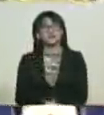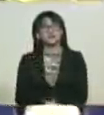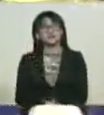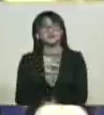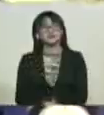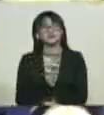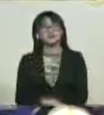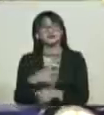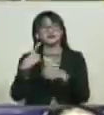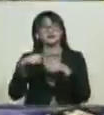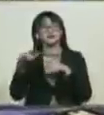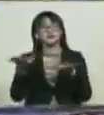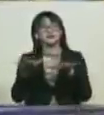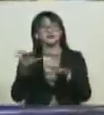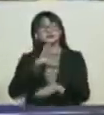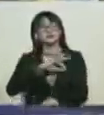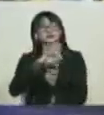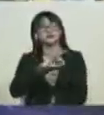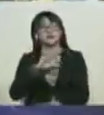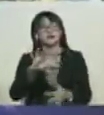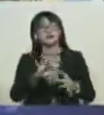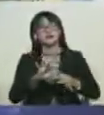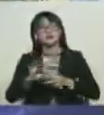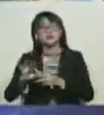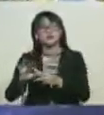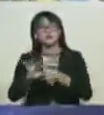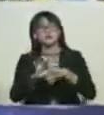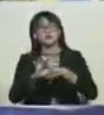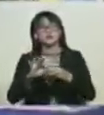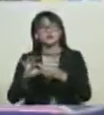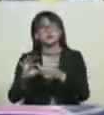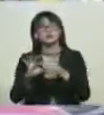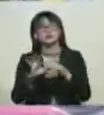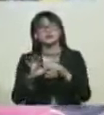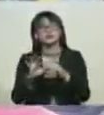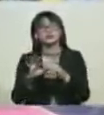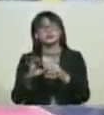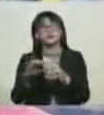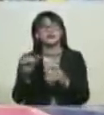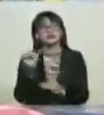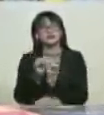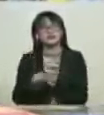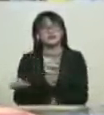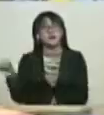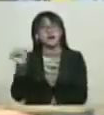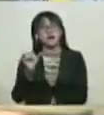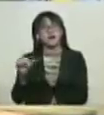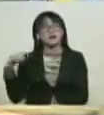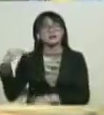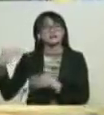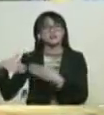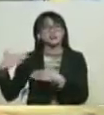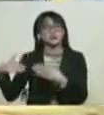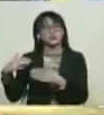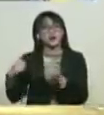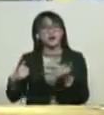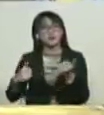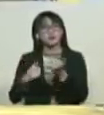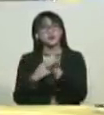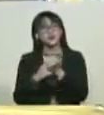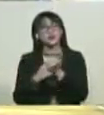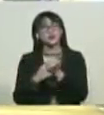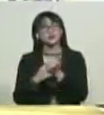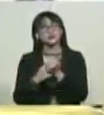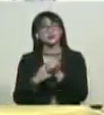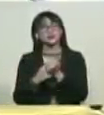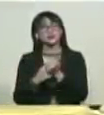Diferentes movimientos sociales se han unido a este evento que tiene ya varias semanas realizándose en apoyo, por supuesto,